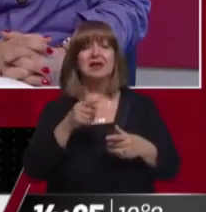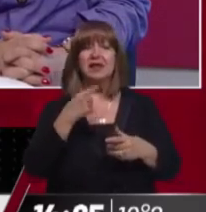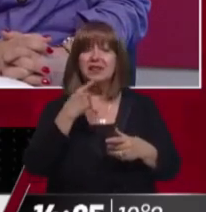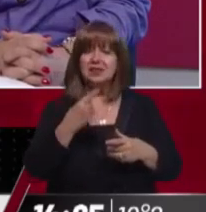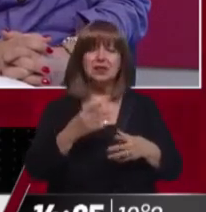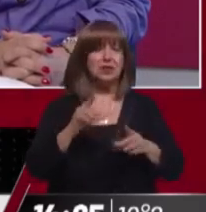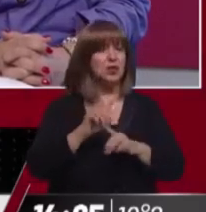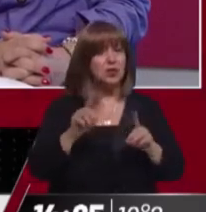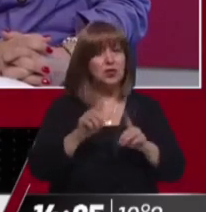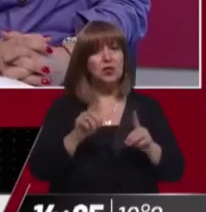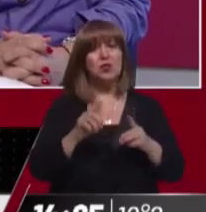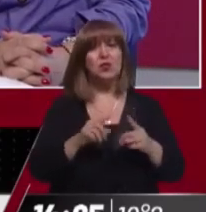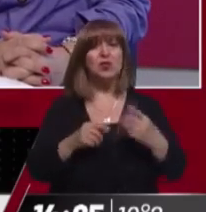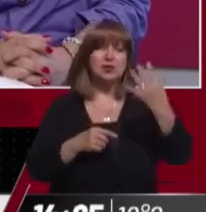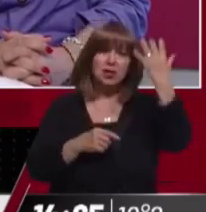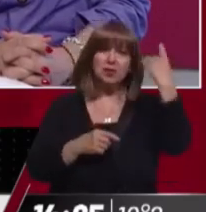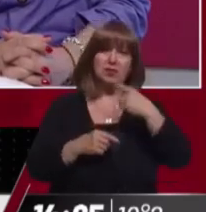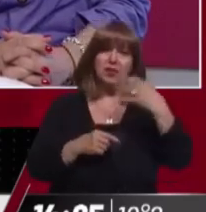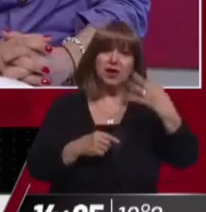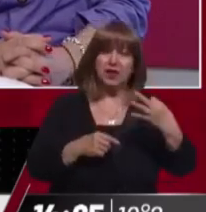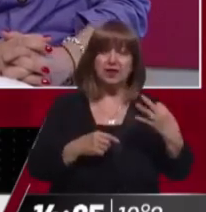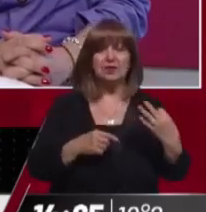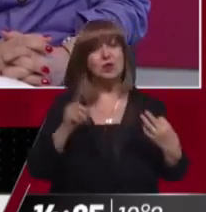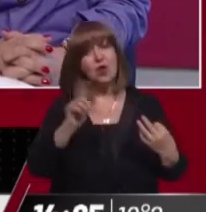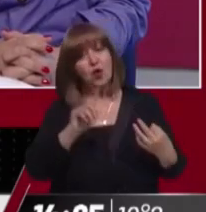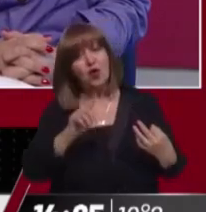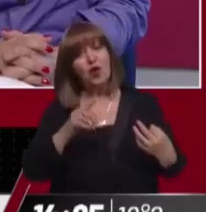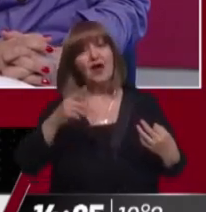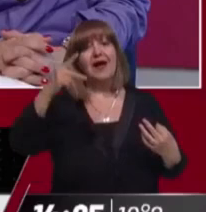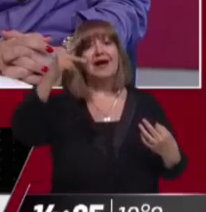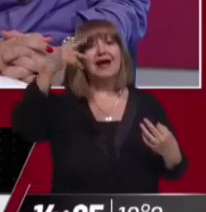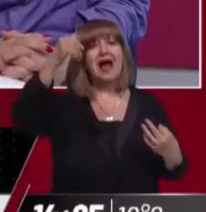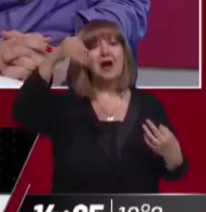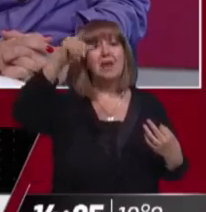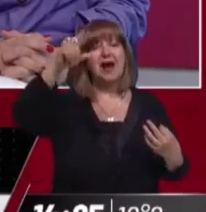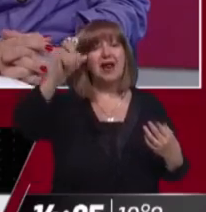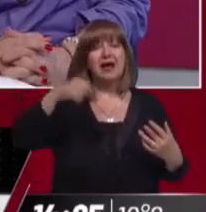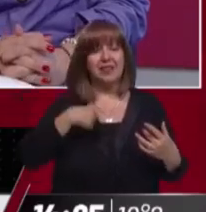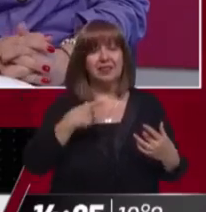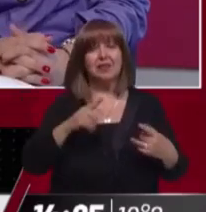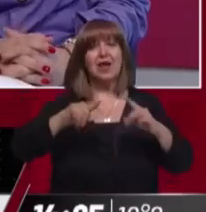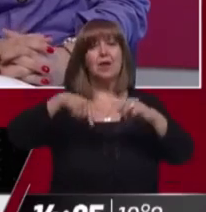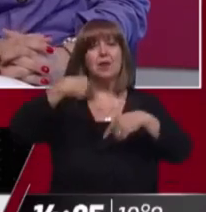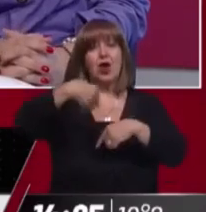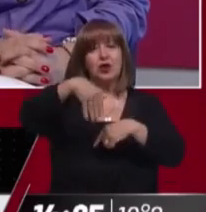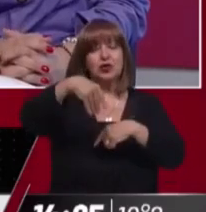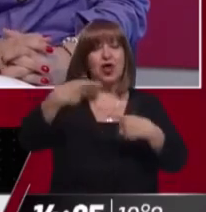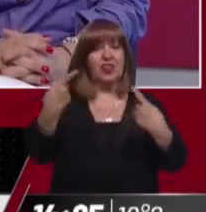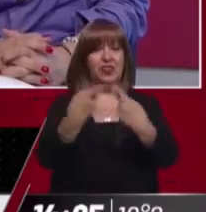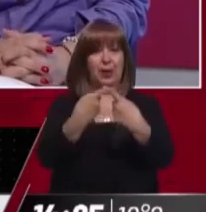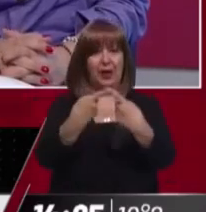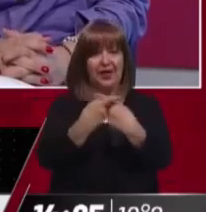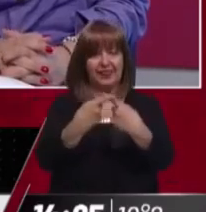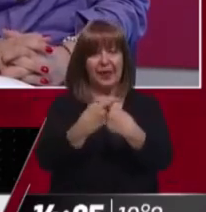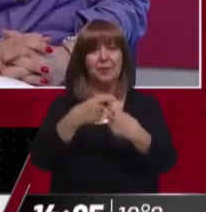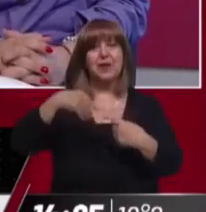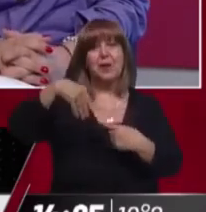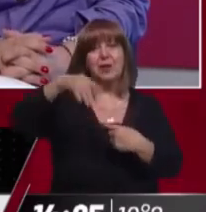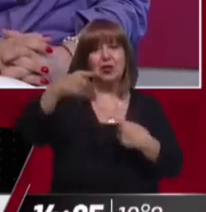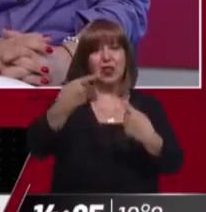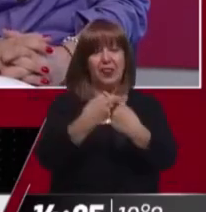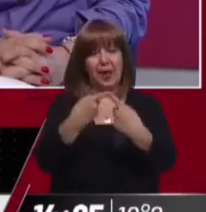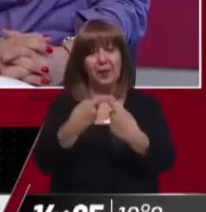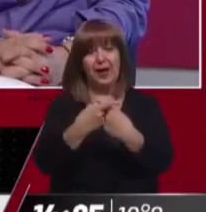Ahora cuando eh justamente cala le ofreció hacer otro debate Trump Y esta es otra de las noticias del